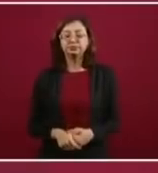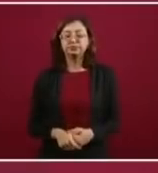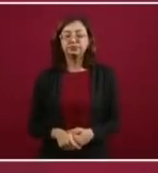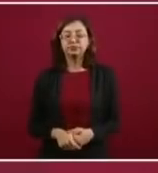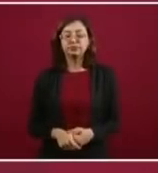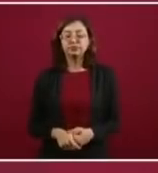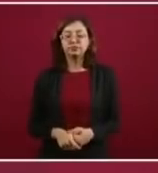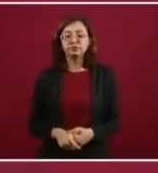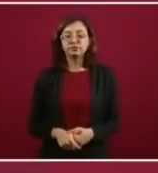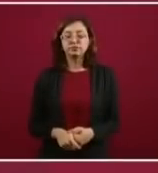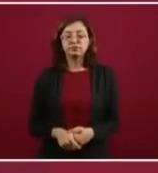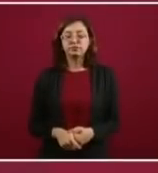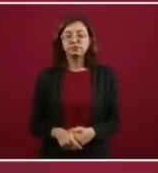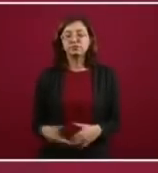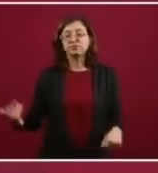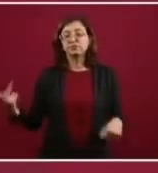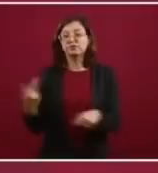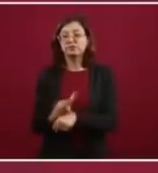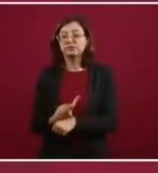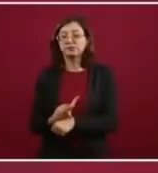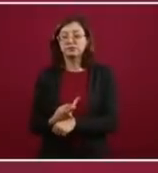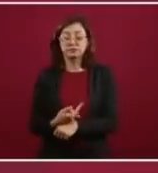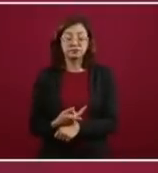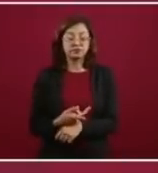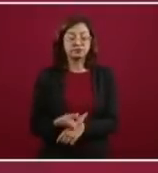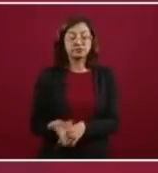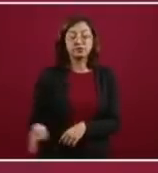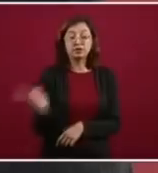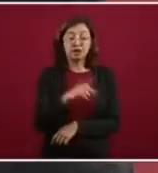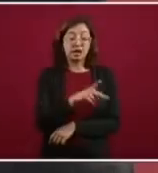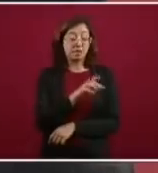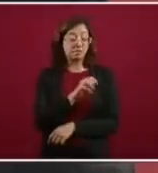y dejan sin gas a las plantas de Pemex